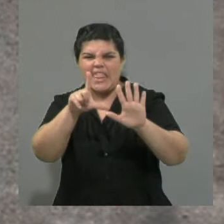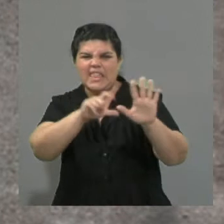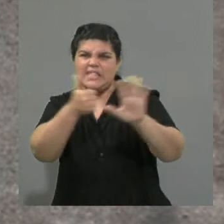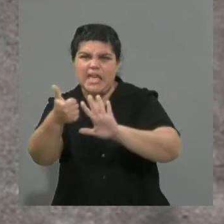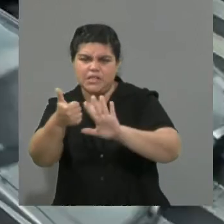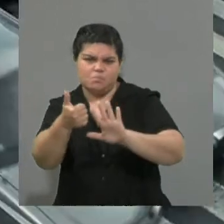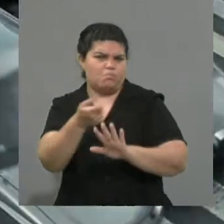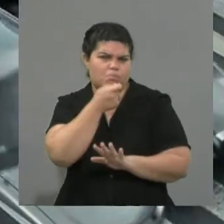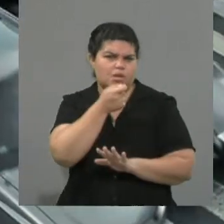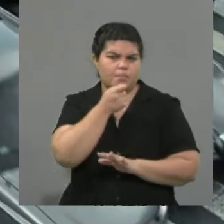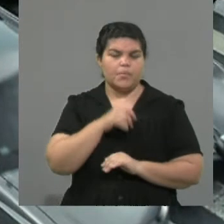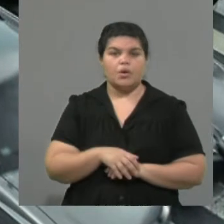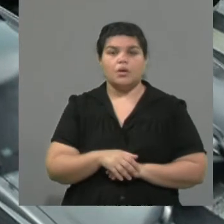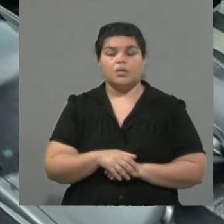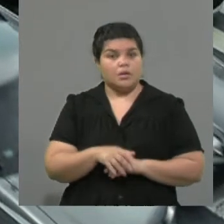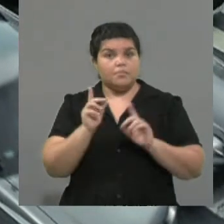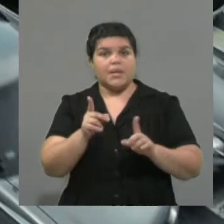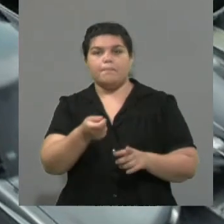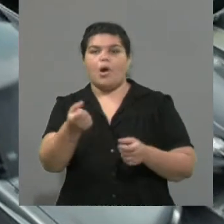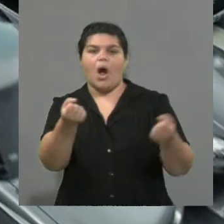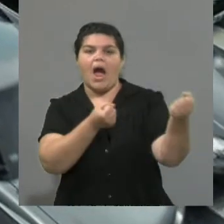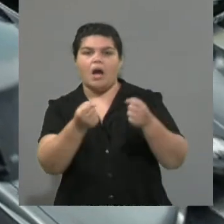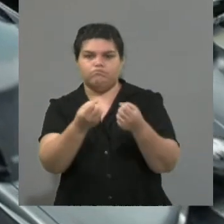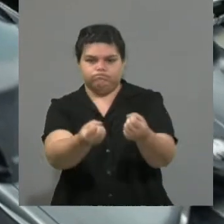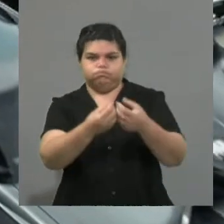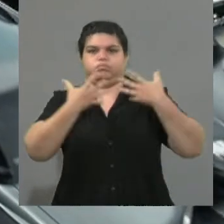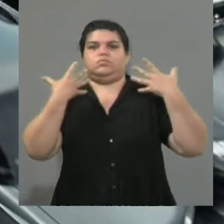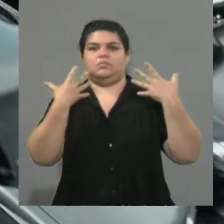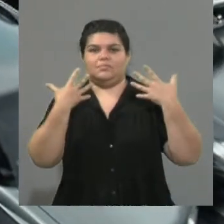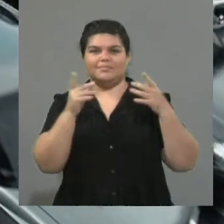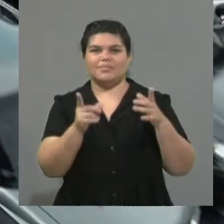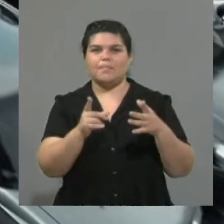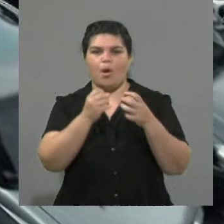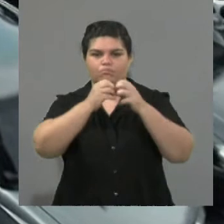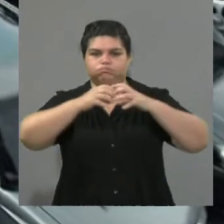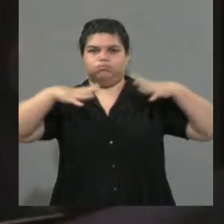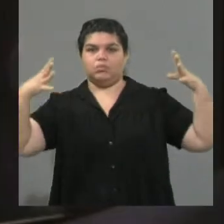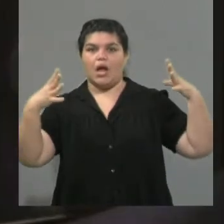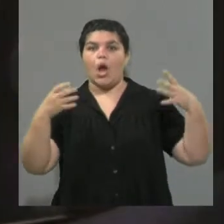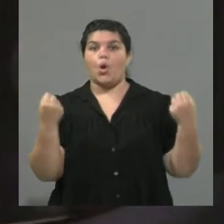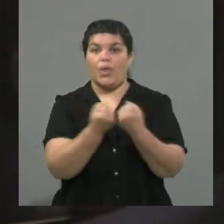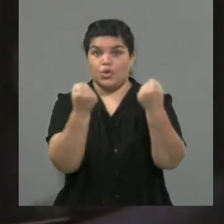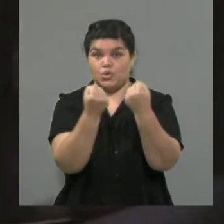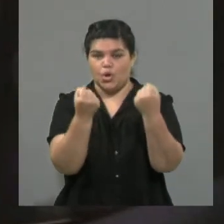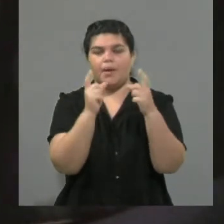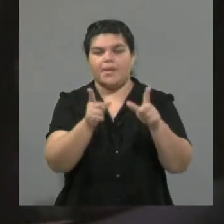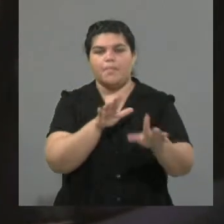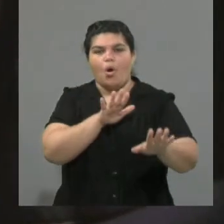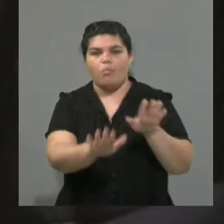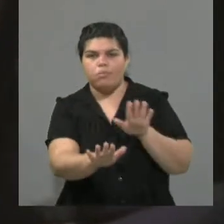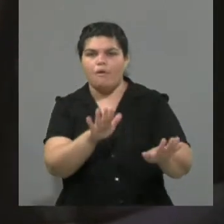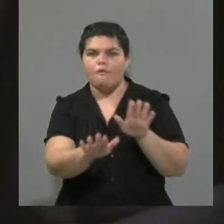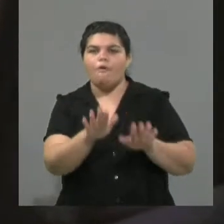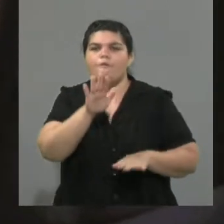airbag, el tipo de frenos, el tipo de diseño del automotor, el tipo de